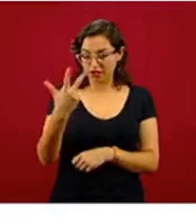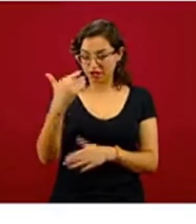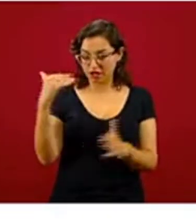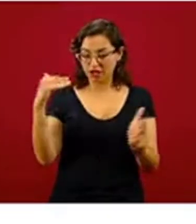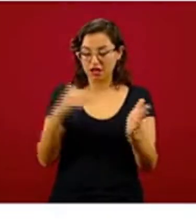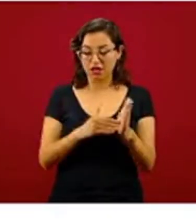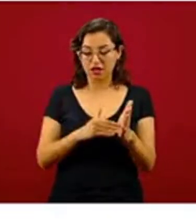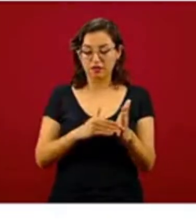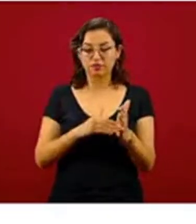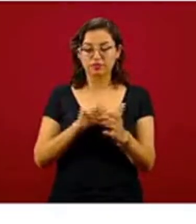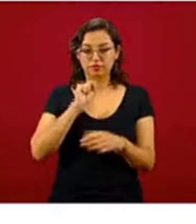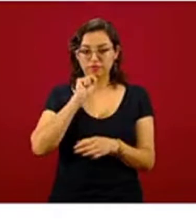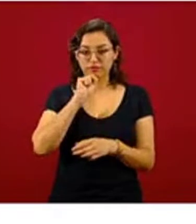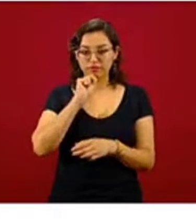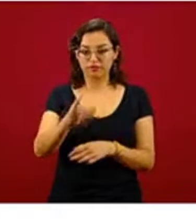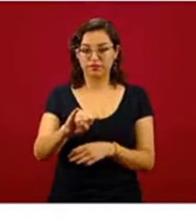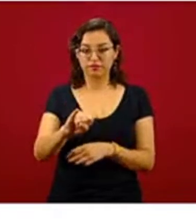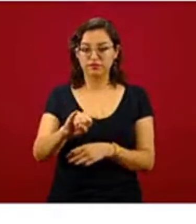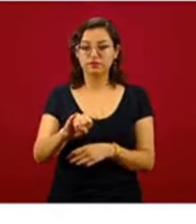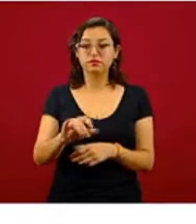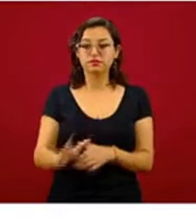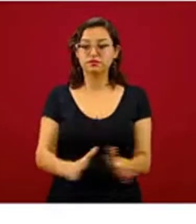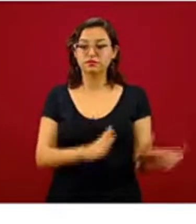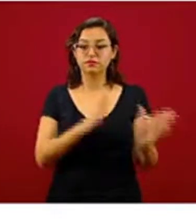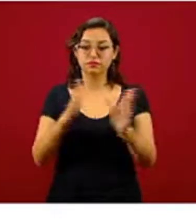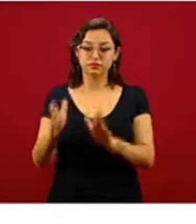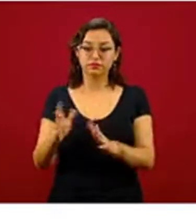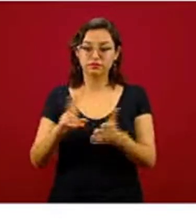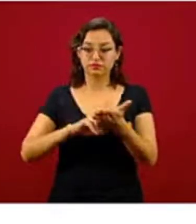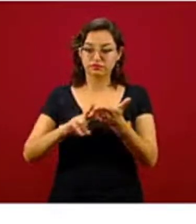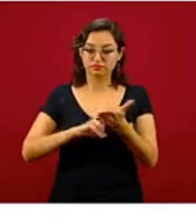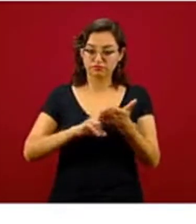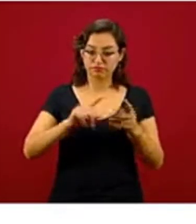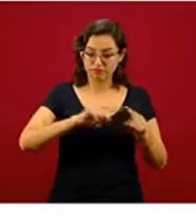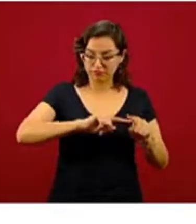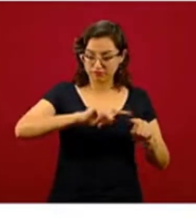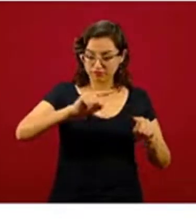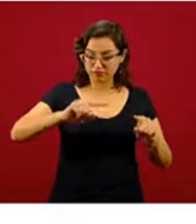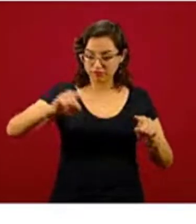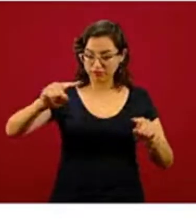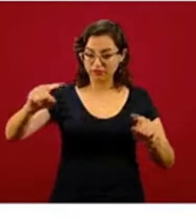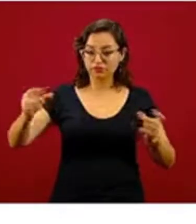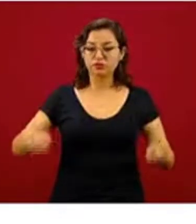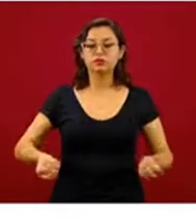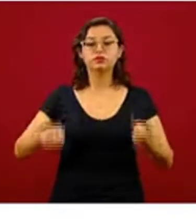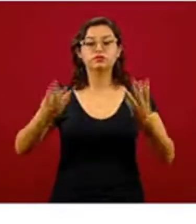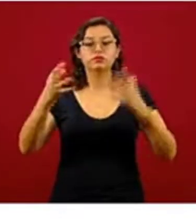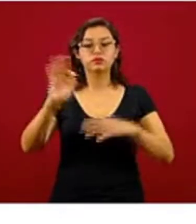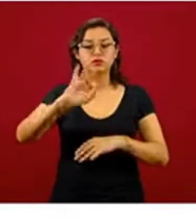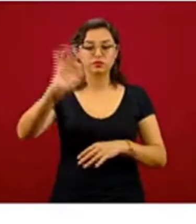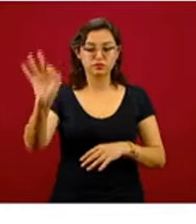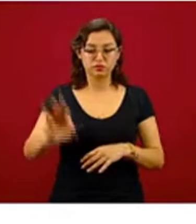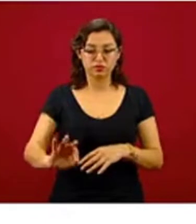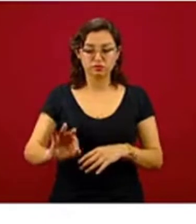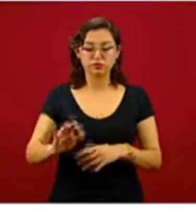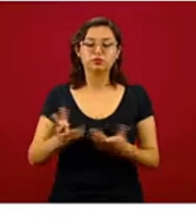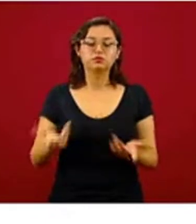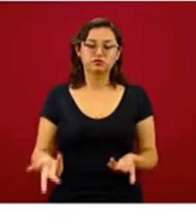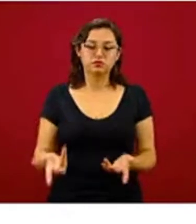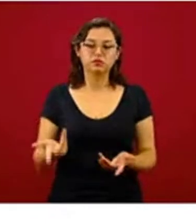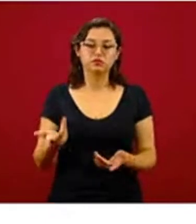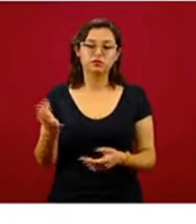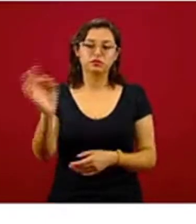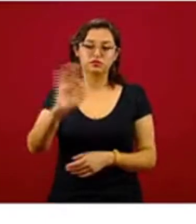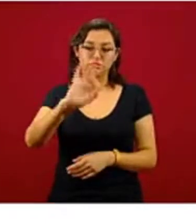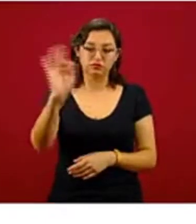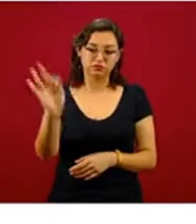Sin embargo, interesante ver que en la línea verde lo que vemos es precisamente el porcentaje de positividad, y vemos cómo el porcentaje de